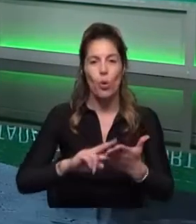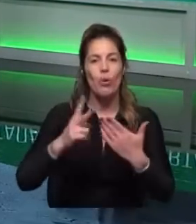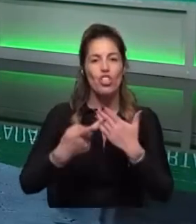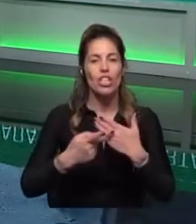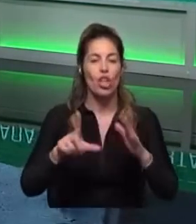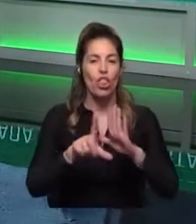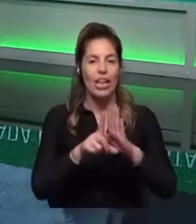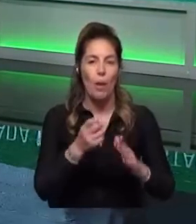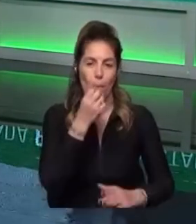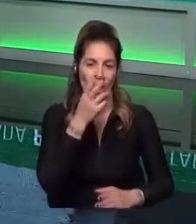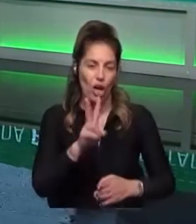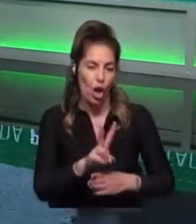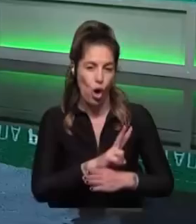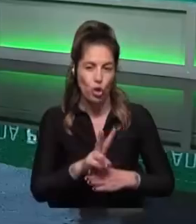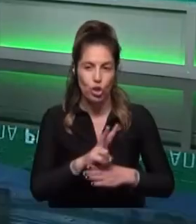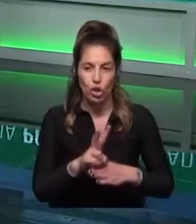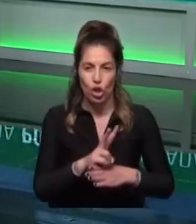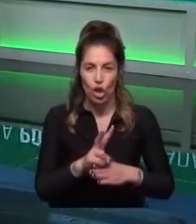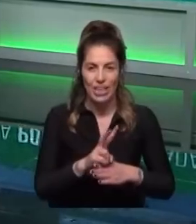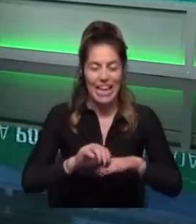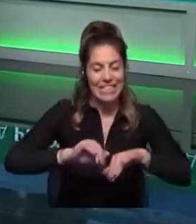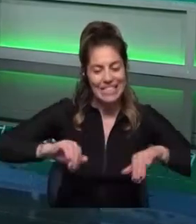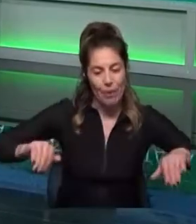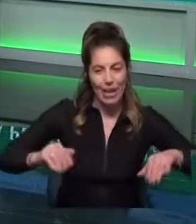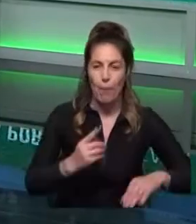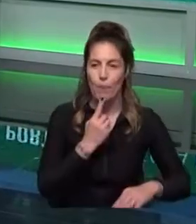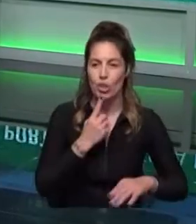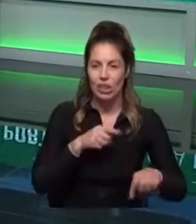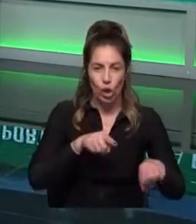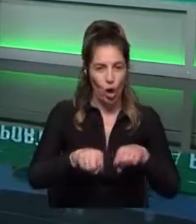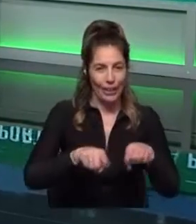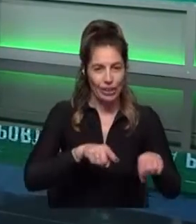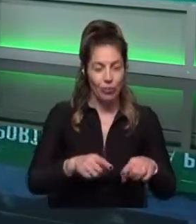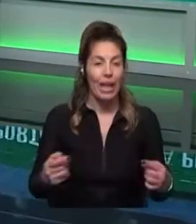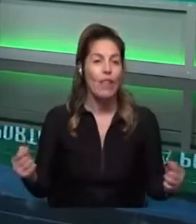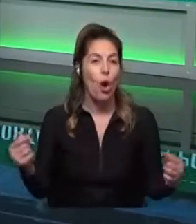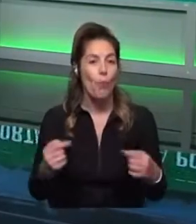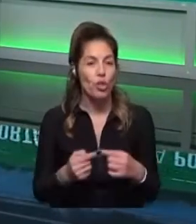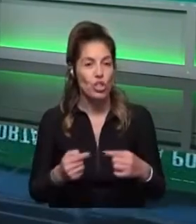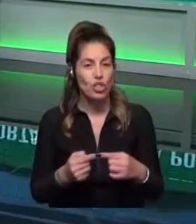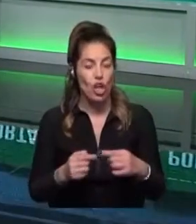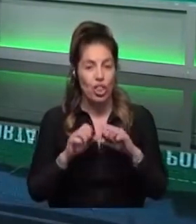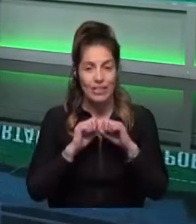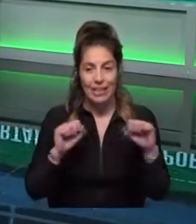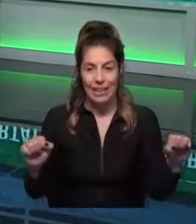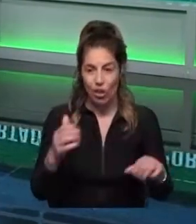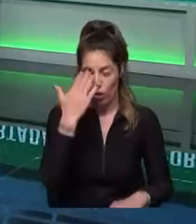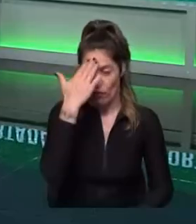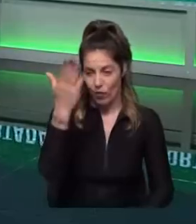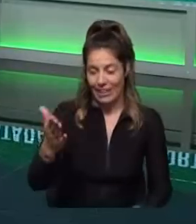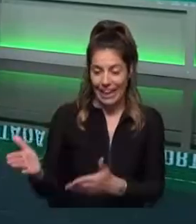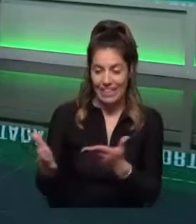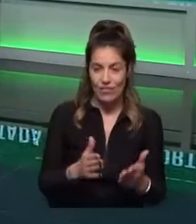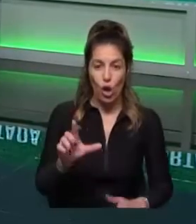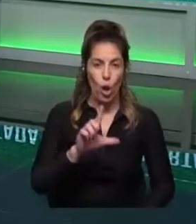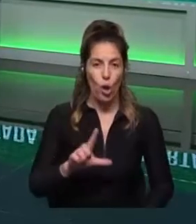ley para mejorar los controles y separar lo político de la gestión y ahora desde la oposición les contamos que el secretariado del frente amplio recibió este